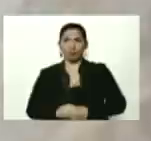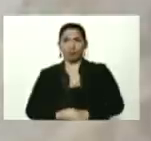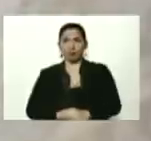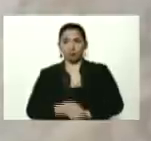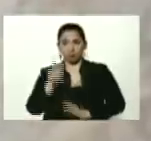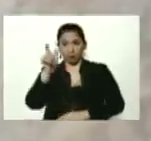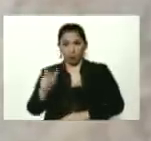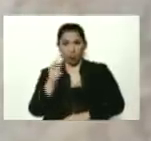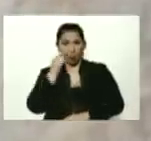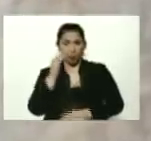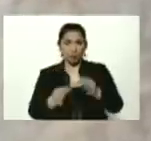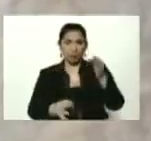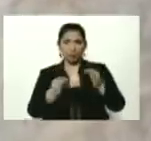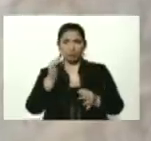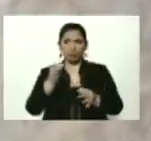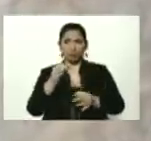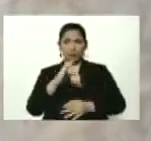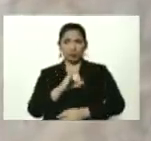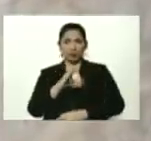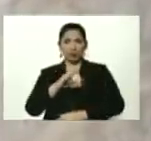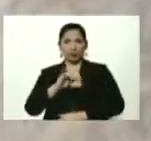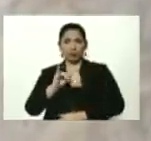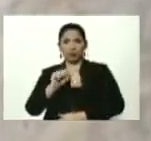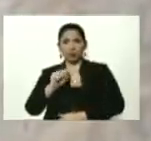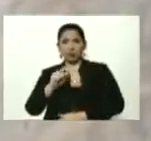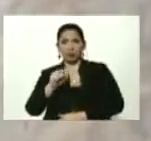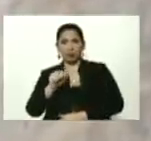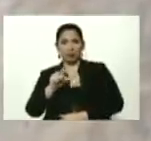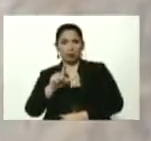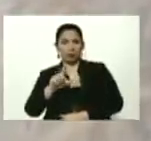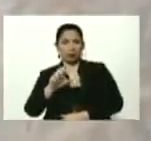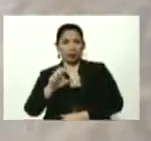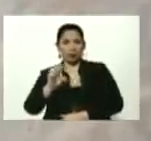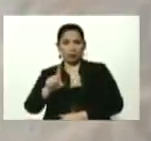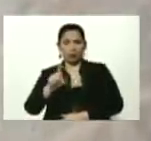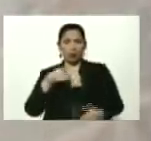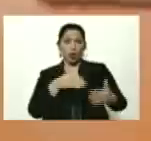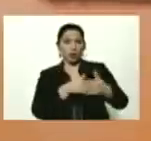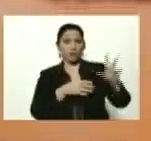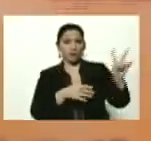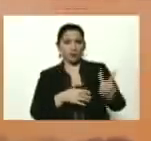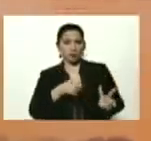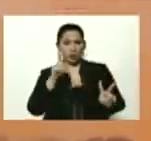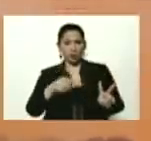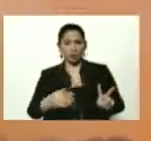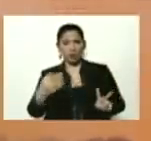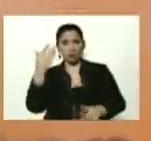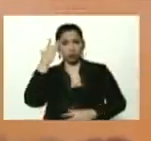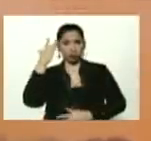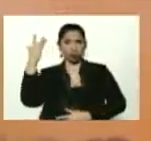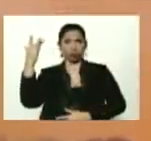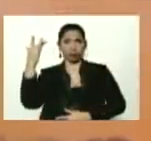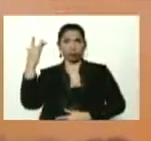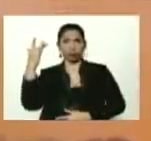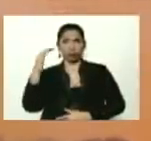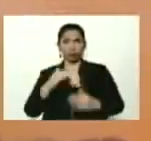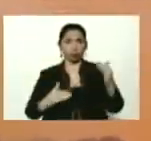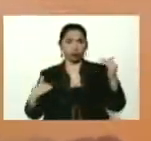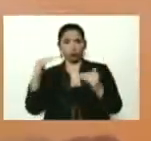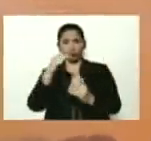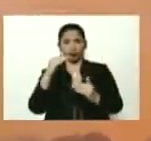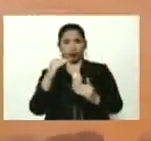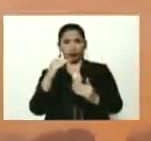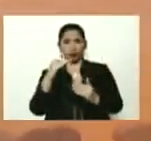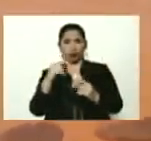Hernández fue abogado de Cristalex contra Venezuela y fue autor de la estrategia del alter ego, una maniobra